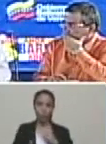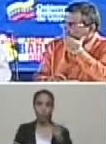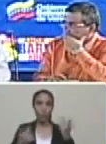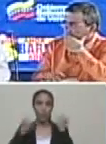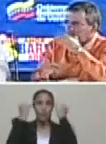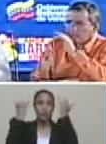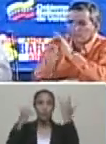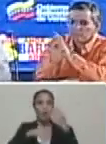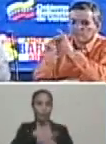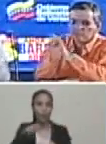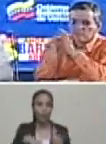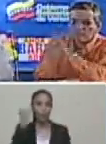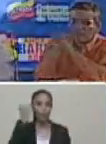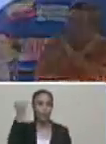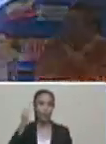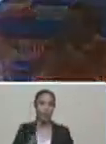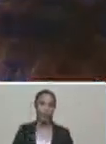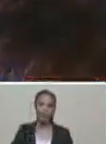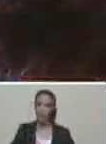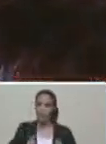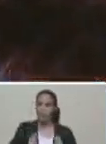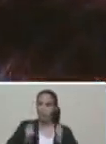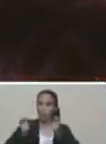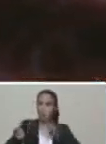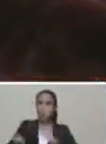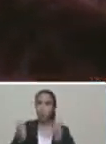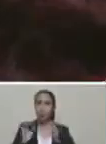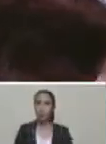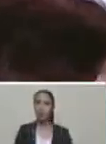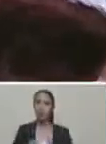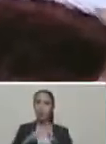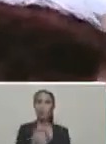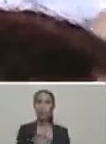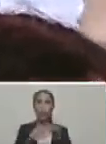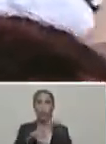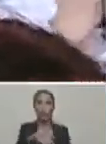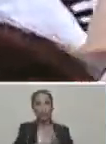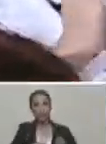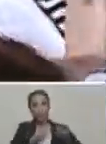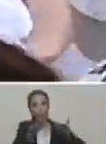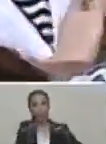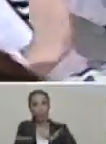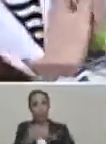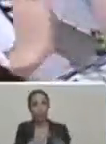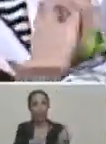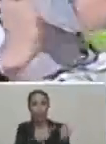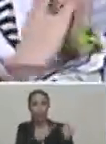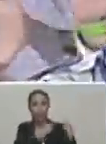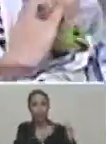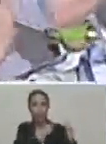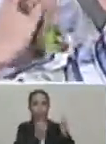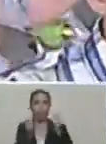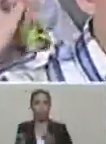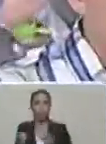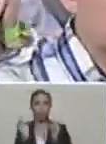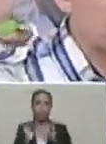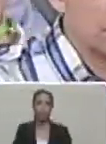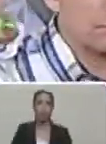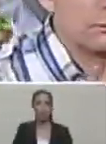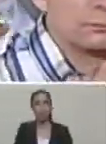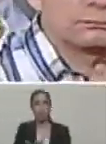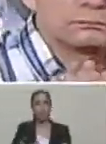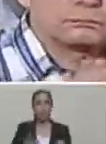ha creado, y yo se lo entrego a ustedes, barrio adentro, se los entrego a ustedes para darle amor,